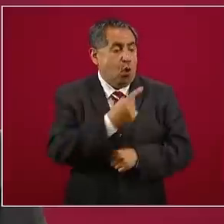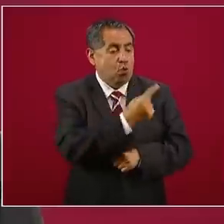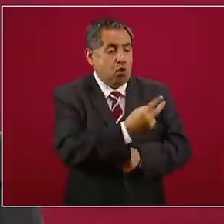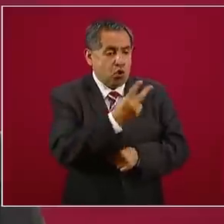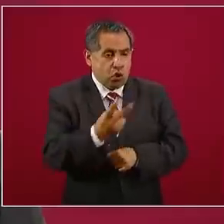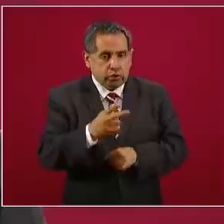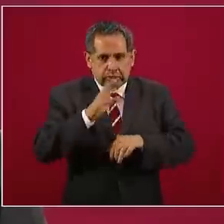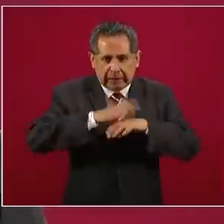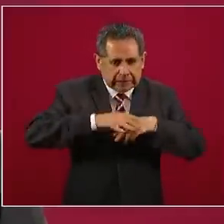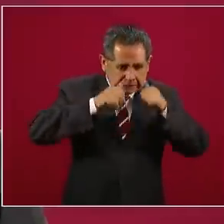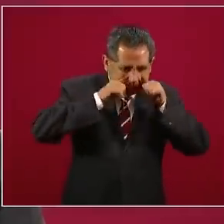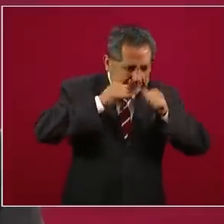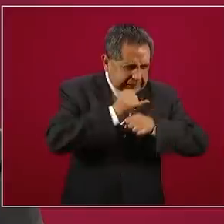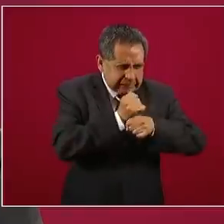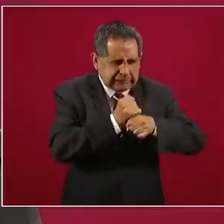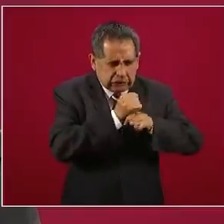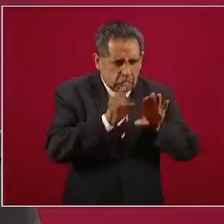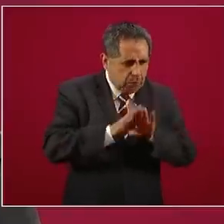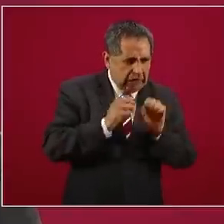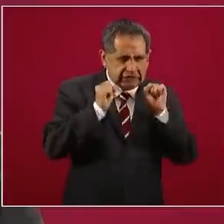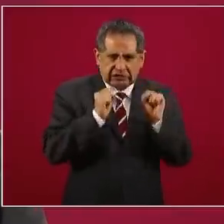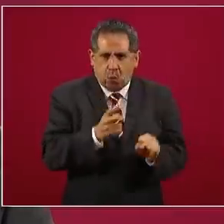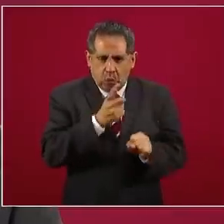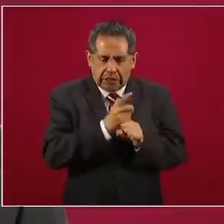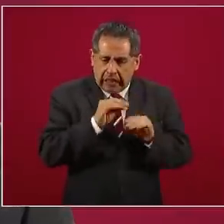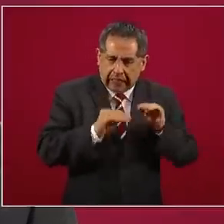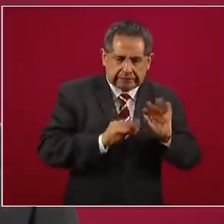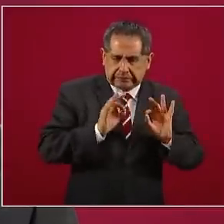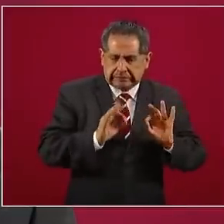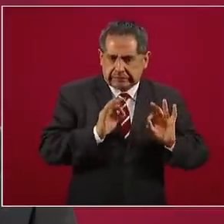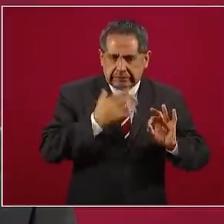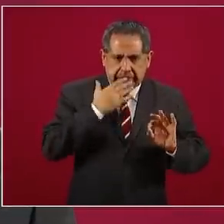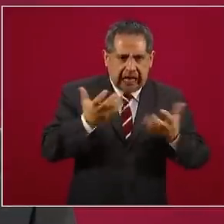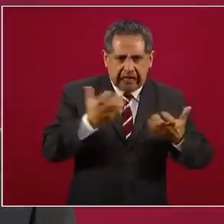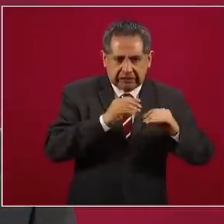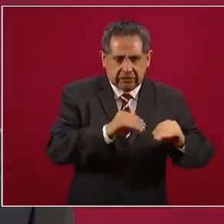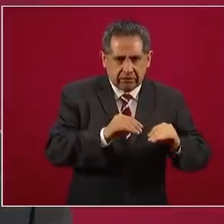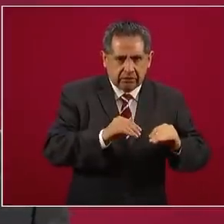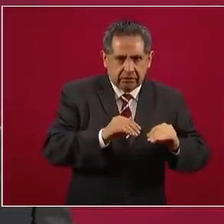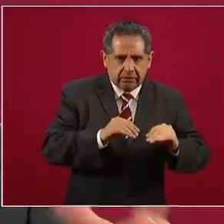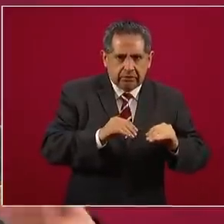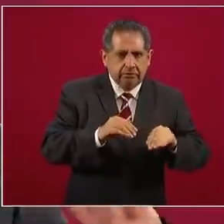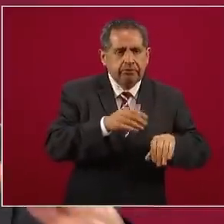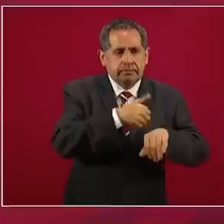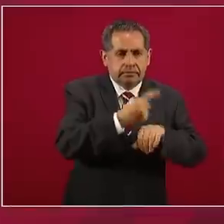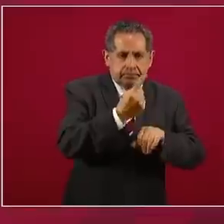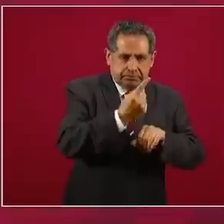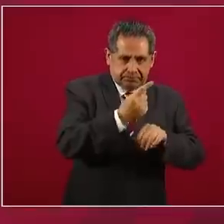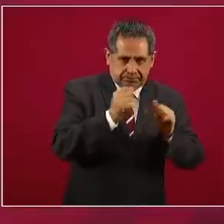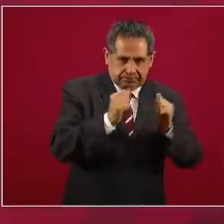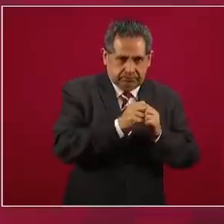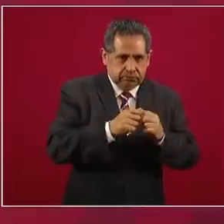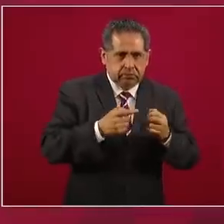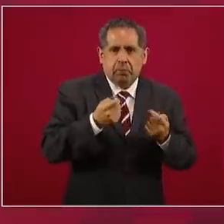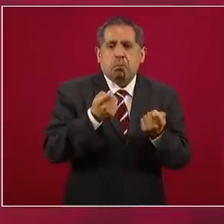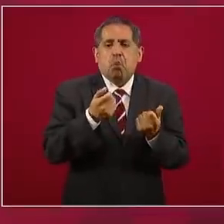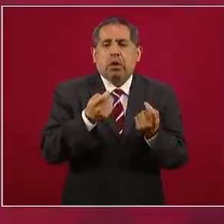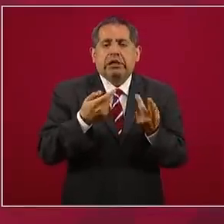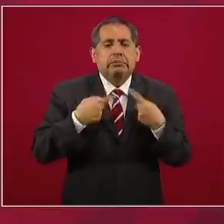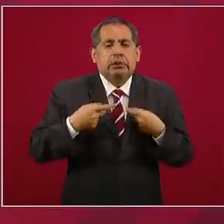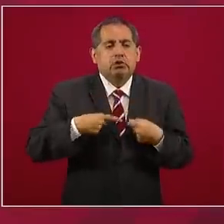mayor énfasis en la parte de seguridad, en especial la fase 1, y se hace con muy pocas